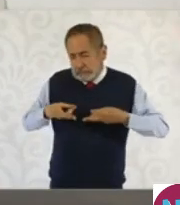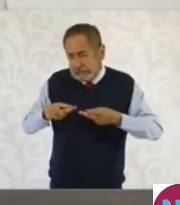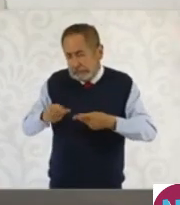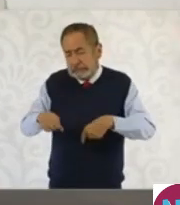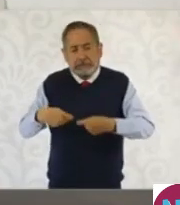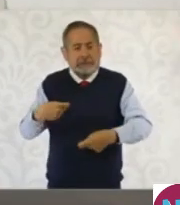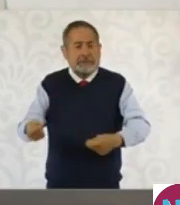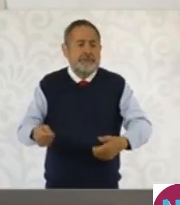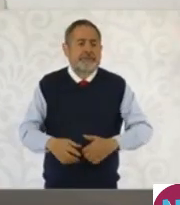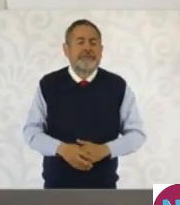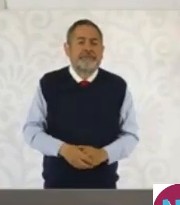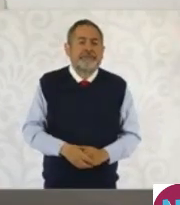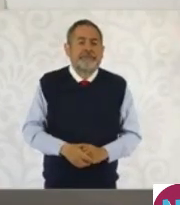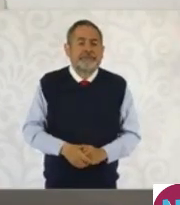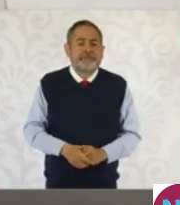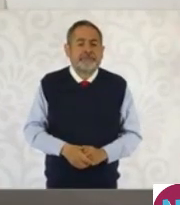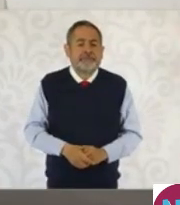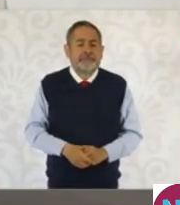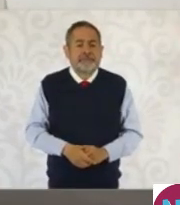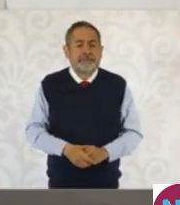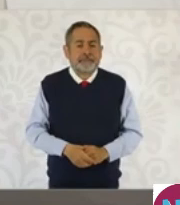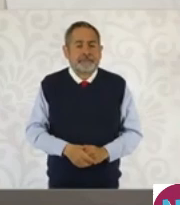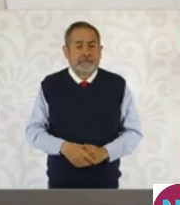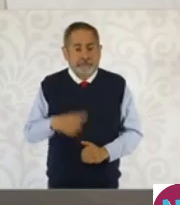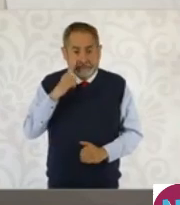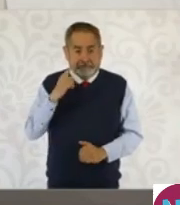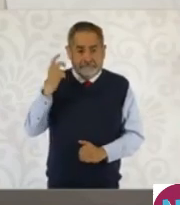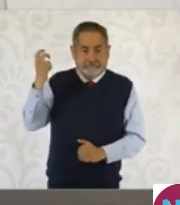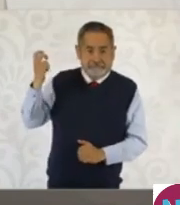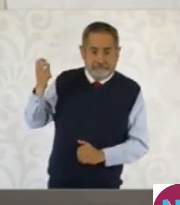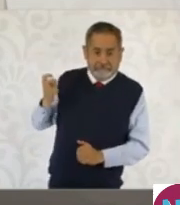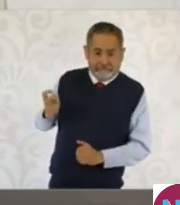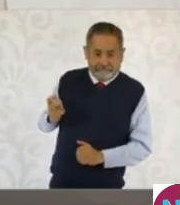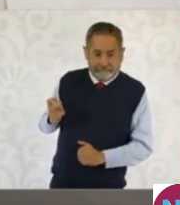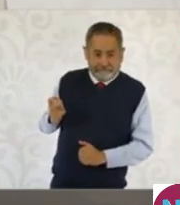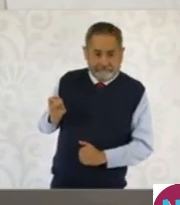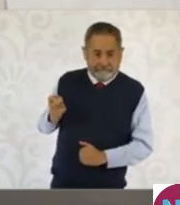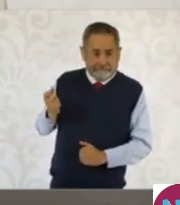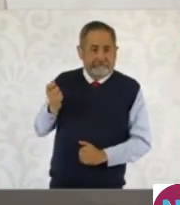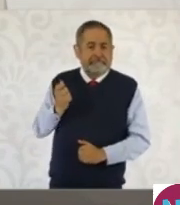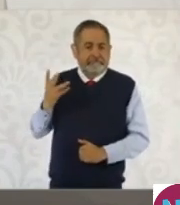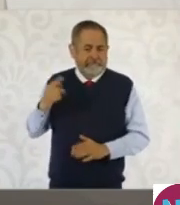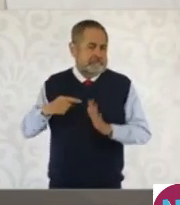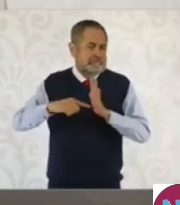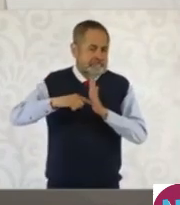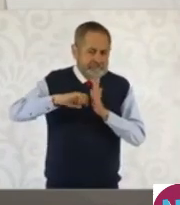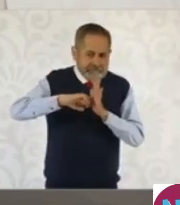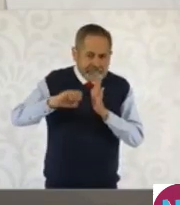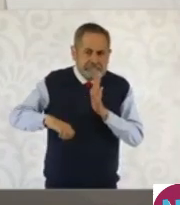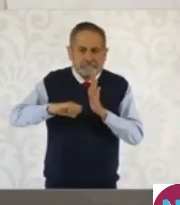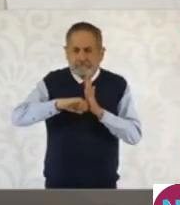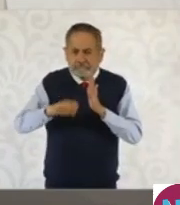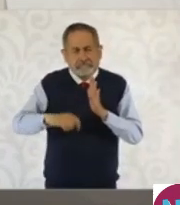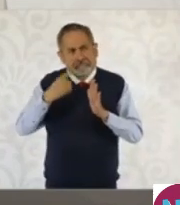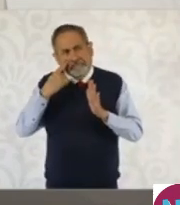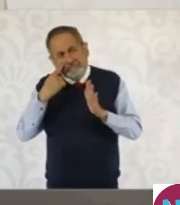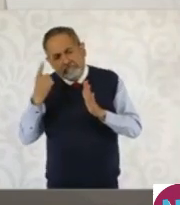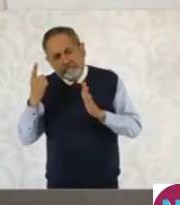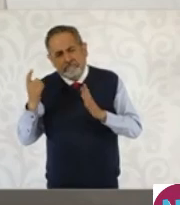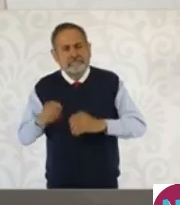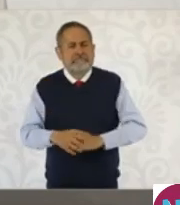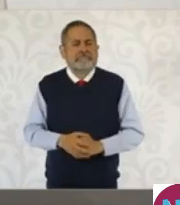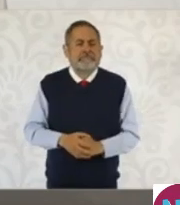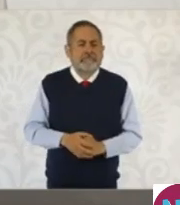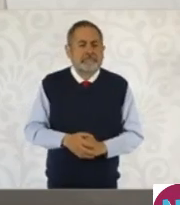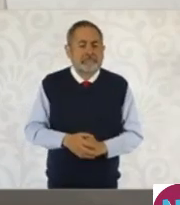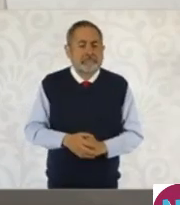este año. La que sigue, todas estas acciones, bueno, ahí están algunos ejemplos, pero lo que queremos decir